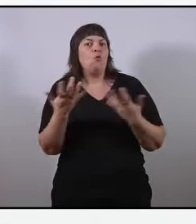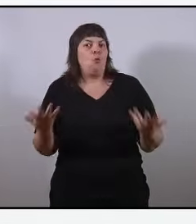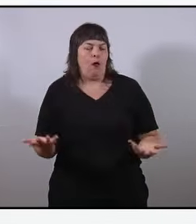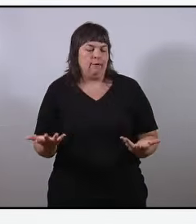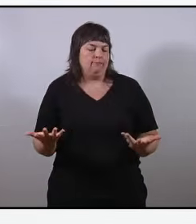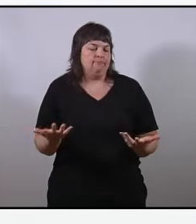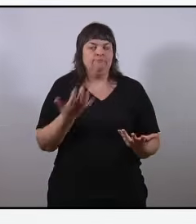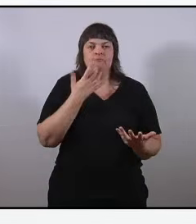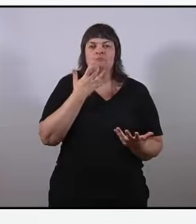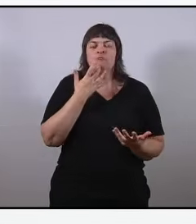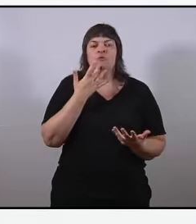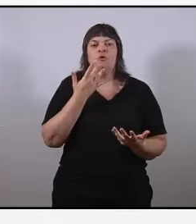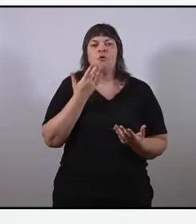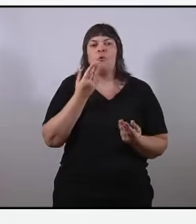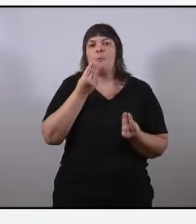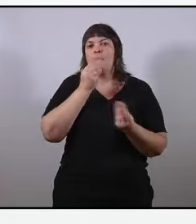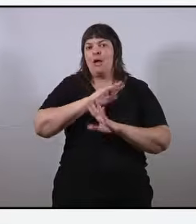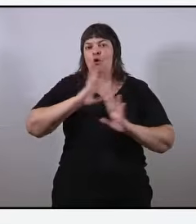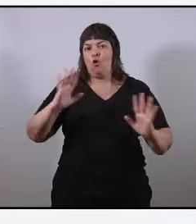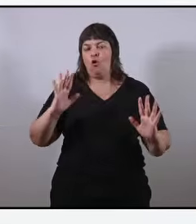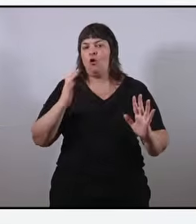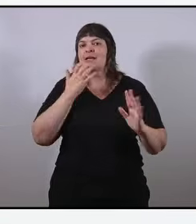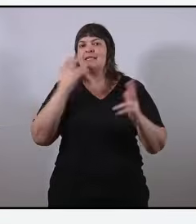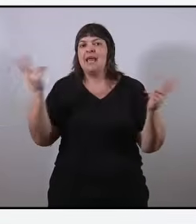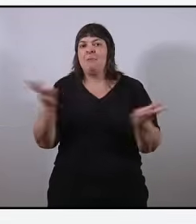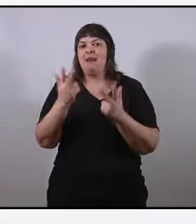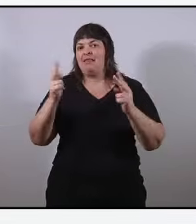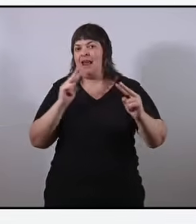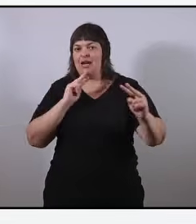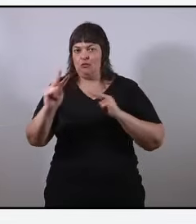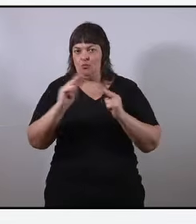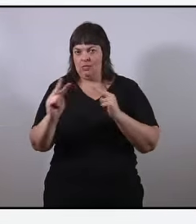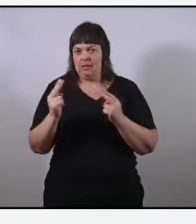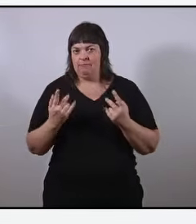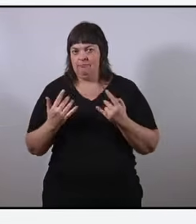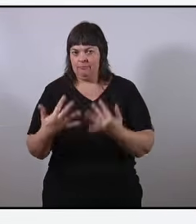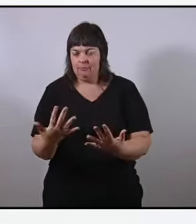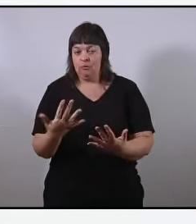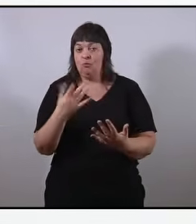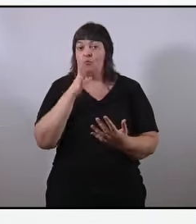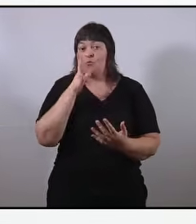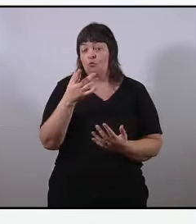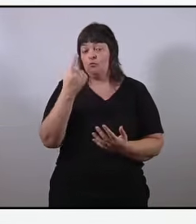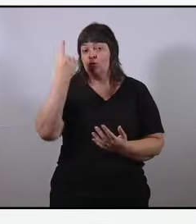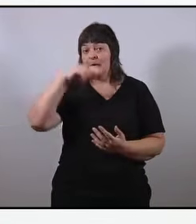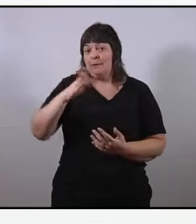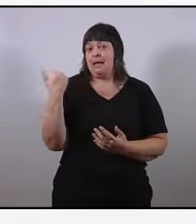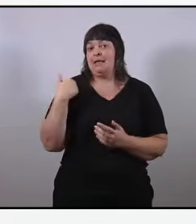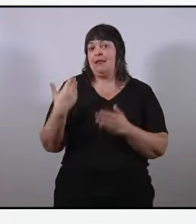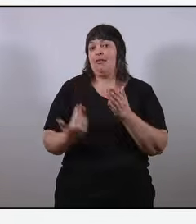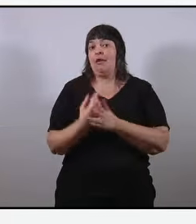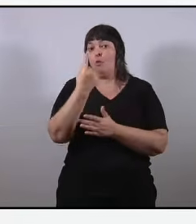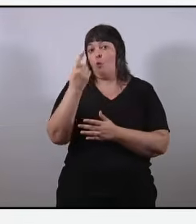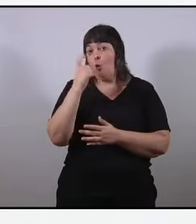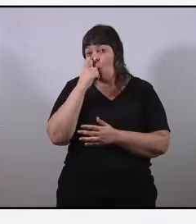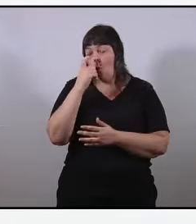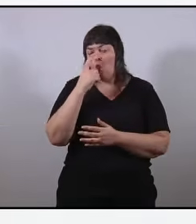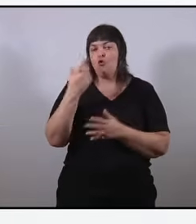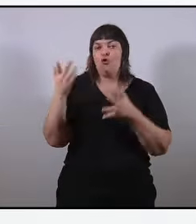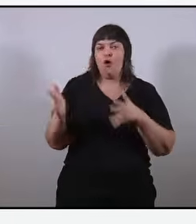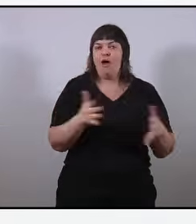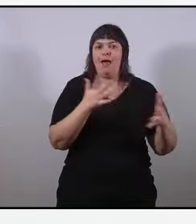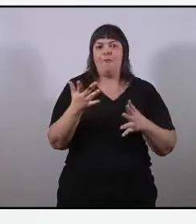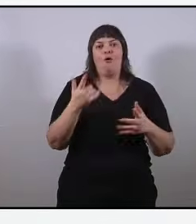mejora en respuesta ante posibles emergencias. Como saben, ayer, día 1 de junio, comenzó la época